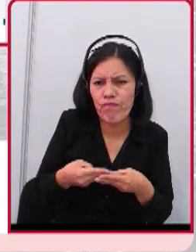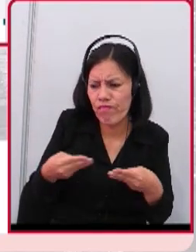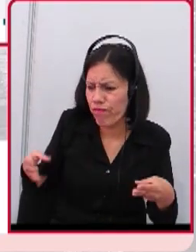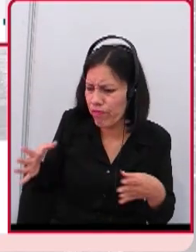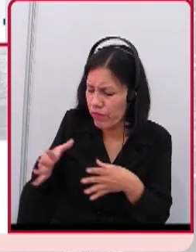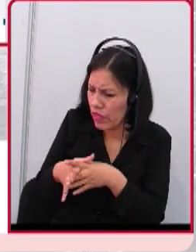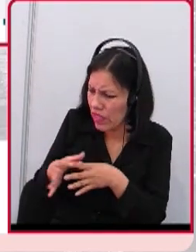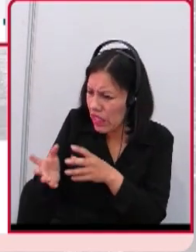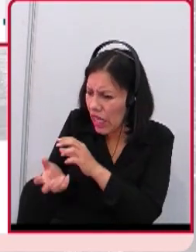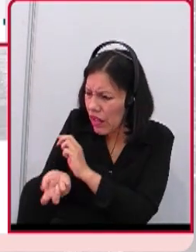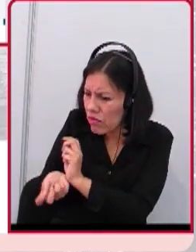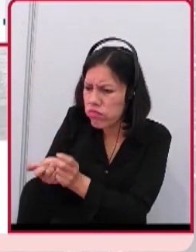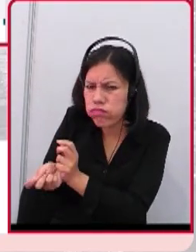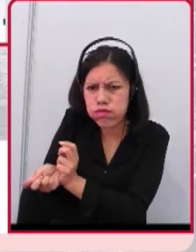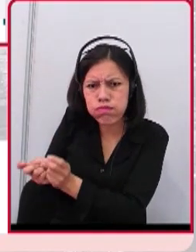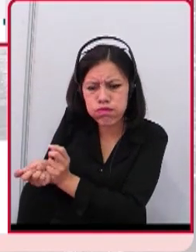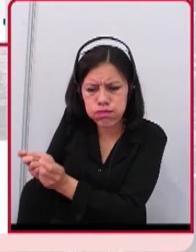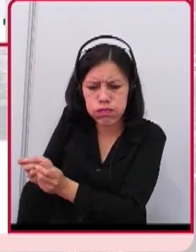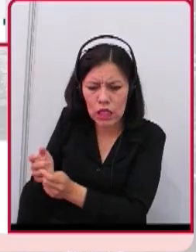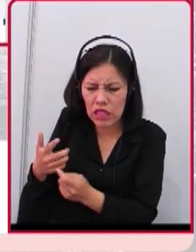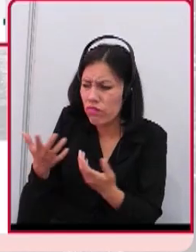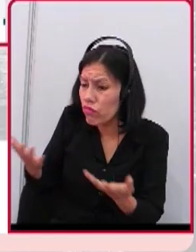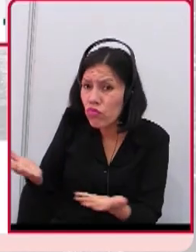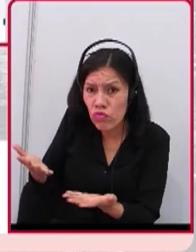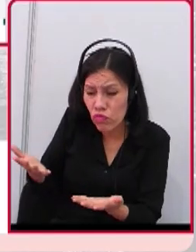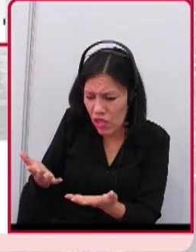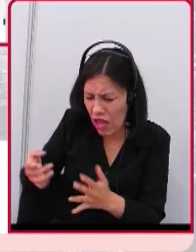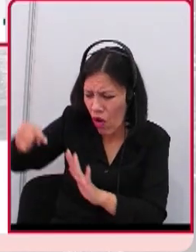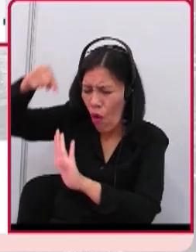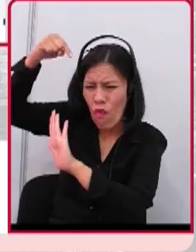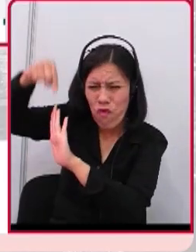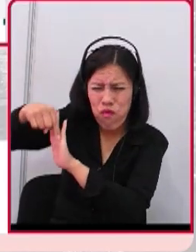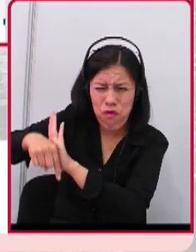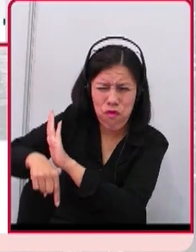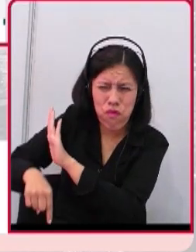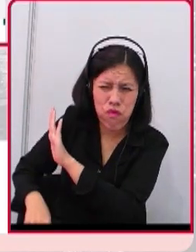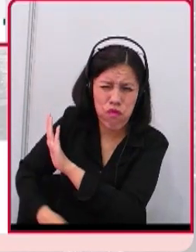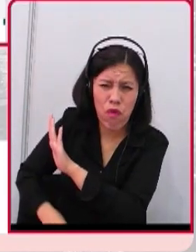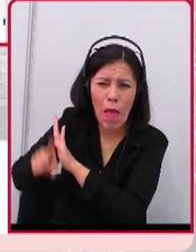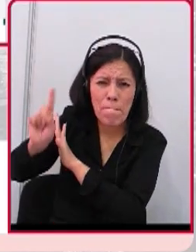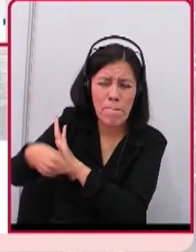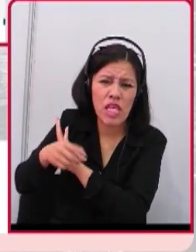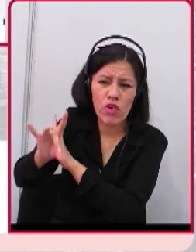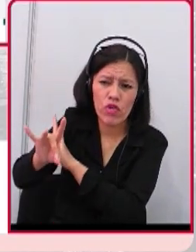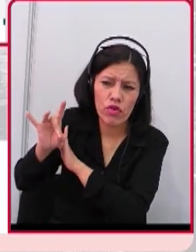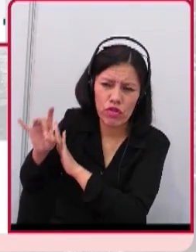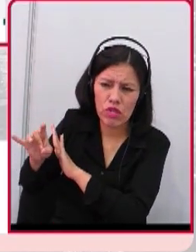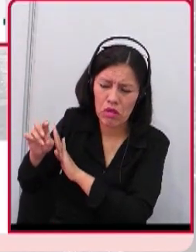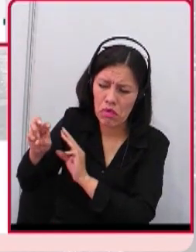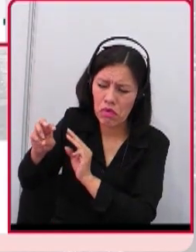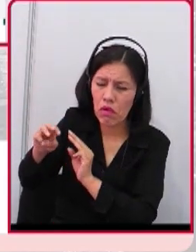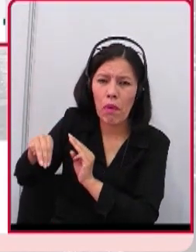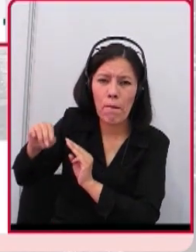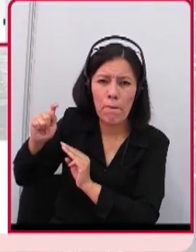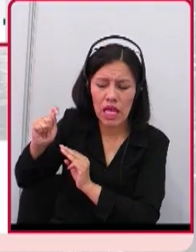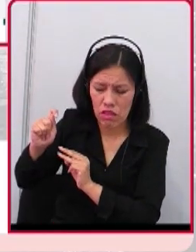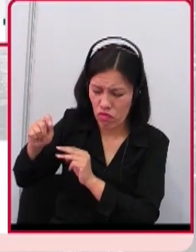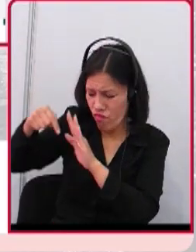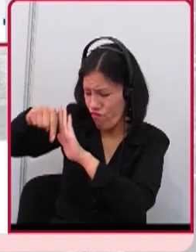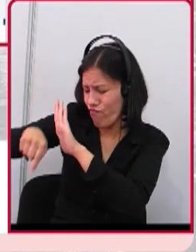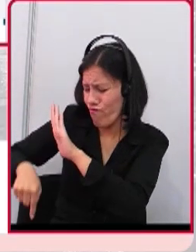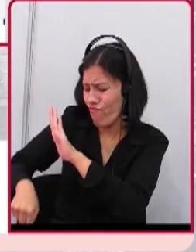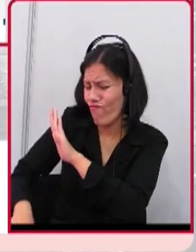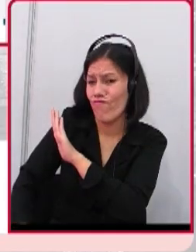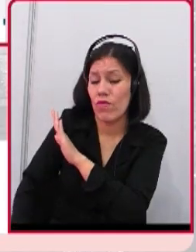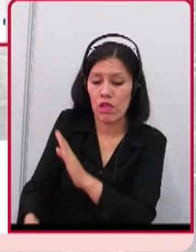profundidad ya mencionada, que son los 3.800 metros. Son diáspora, sanjita, pirofilita y algunas micas blancas, ya que